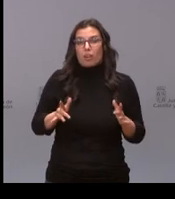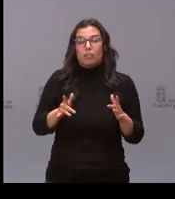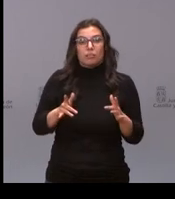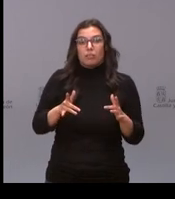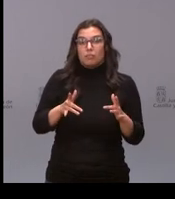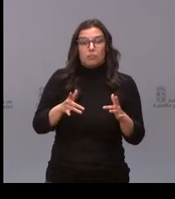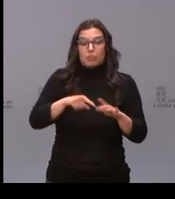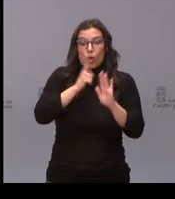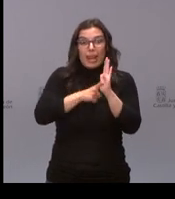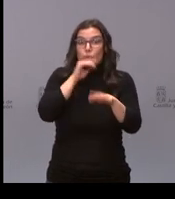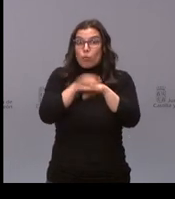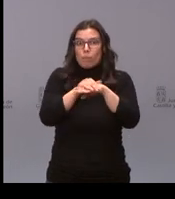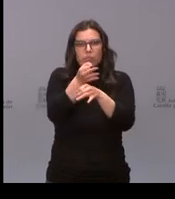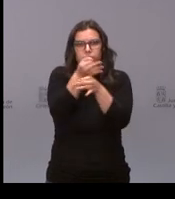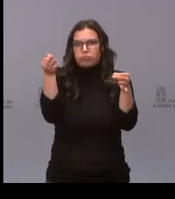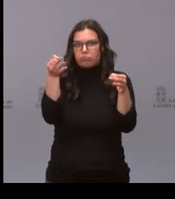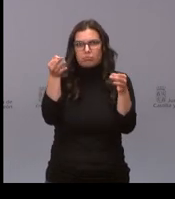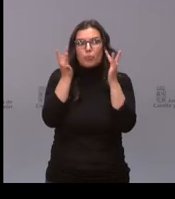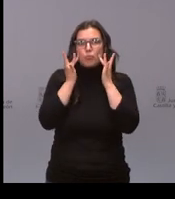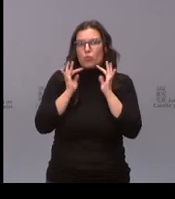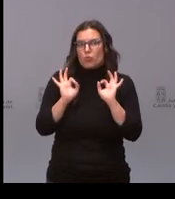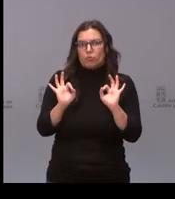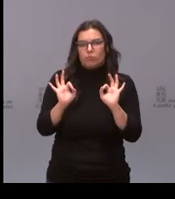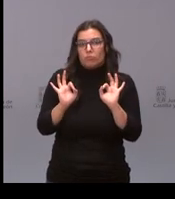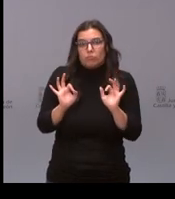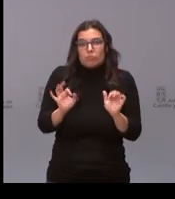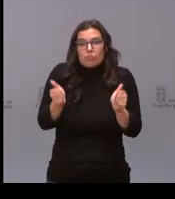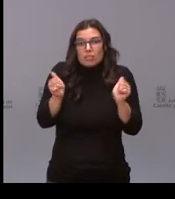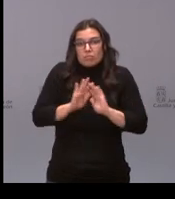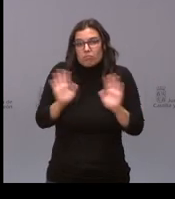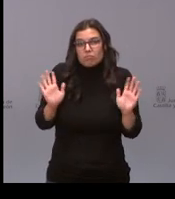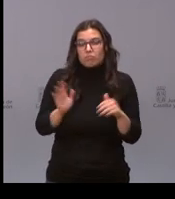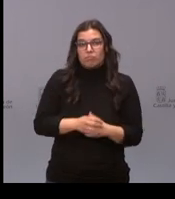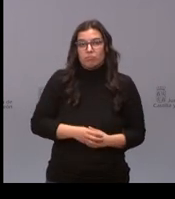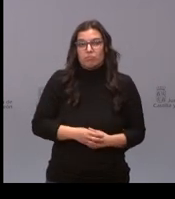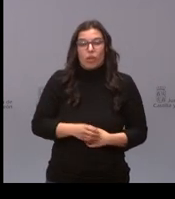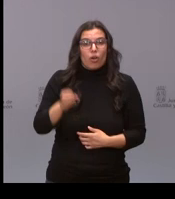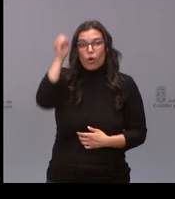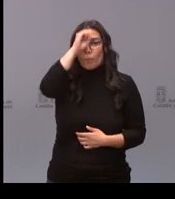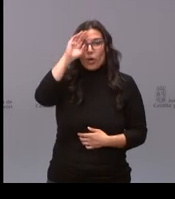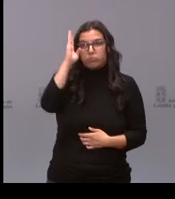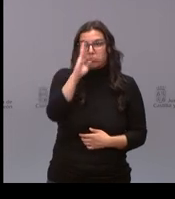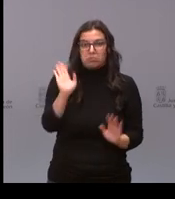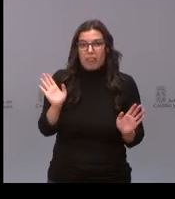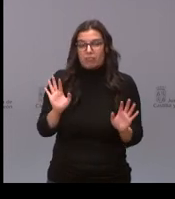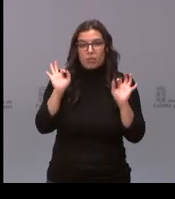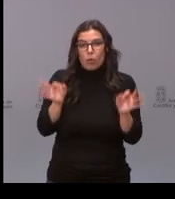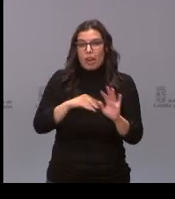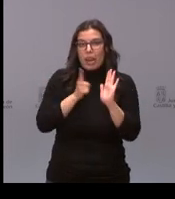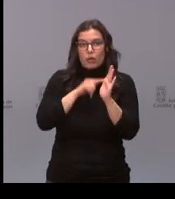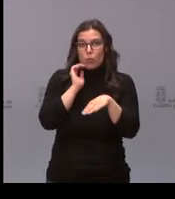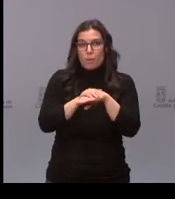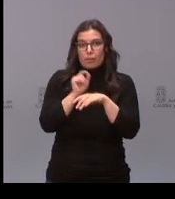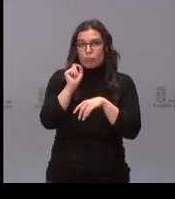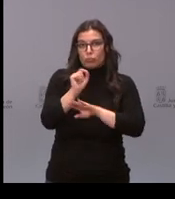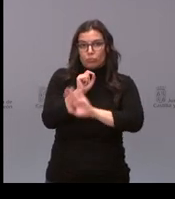cumplimiento estricto de la ley. Esa es la. No hay ninguna variación al respecto. Ahí